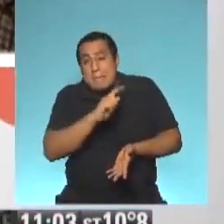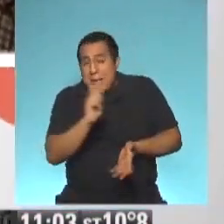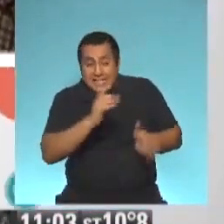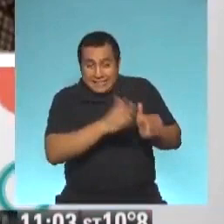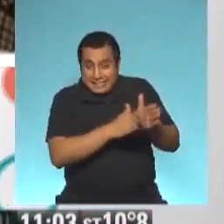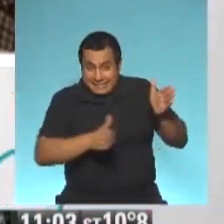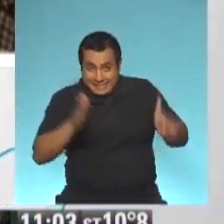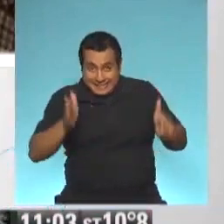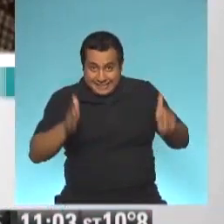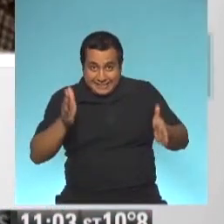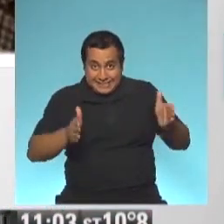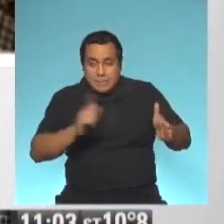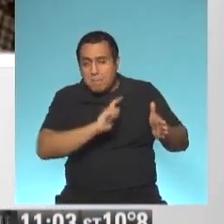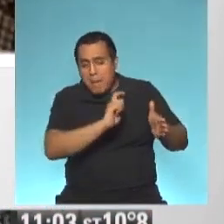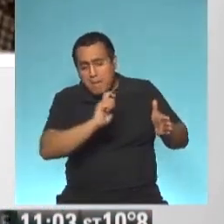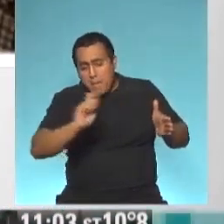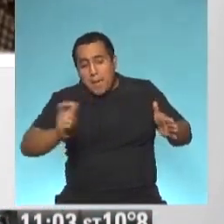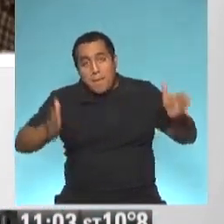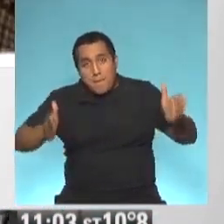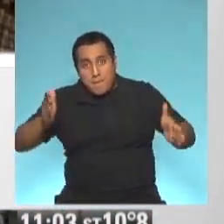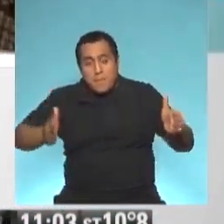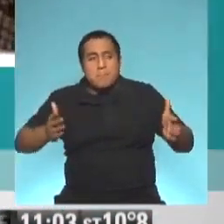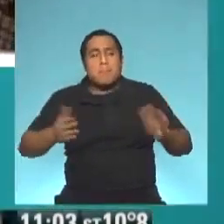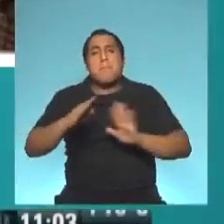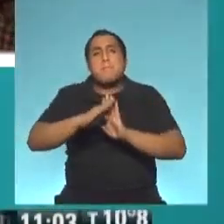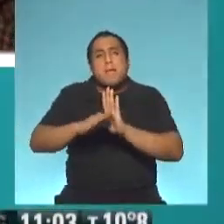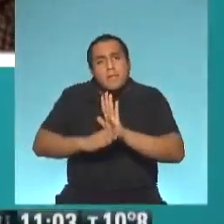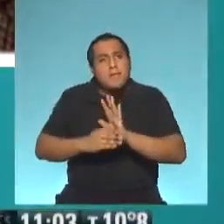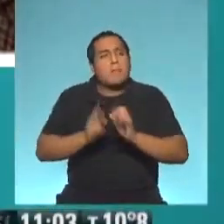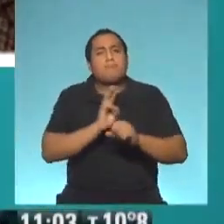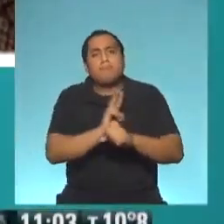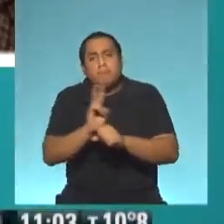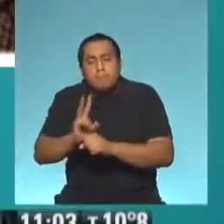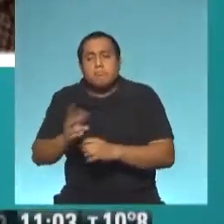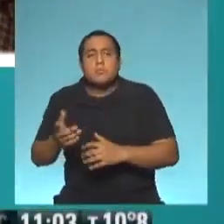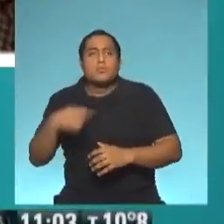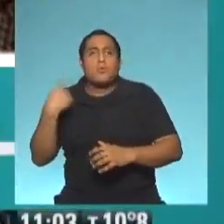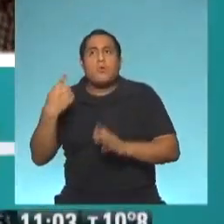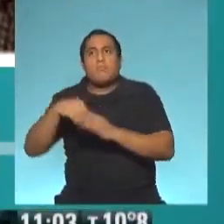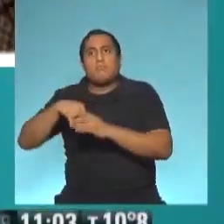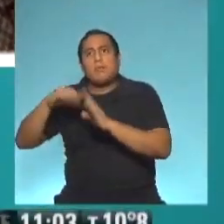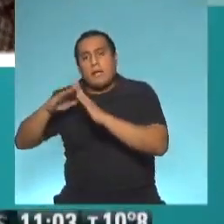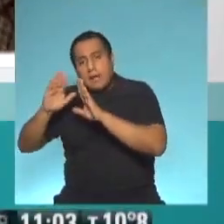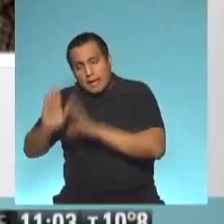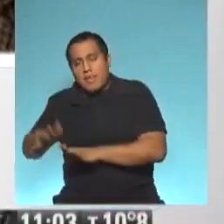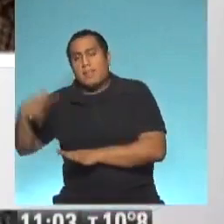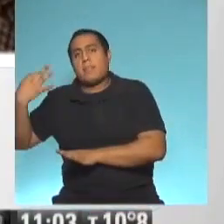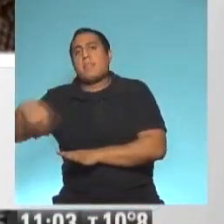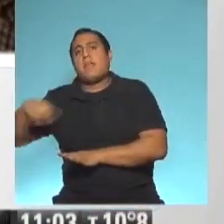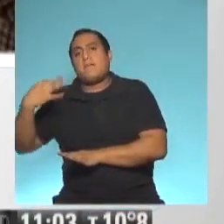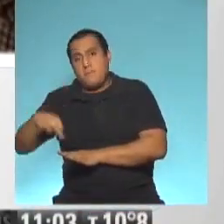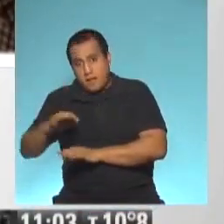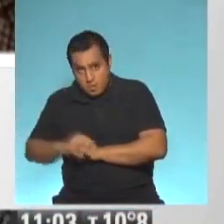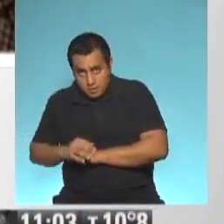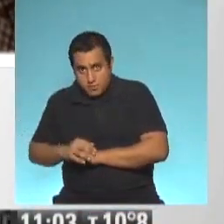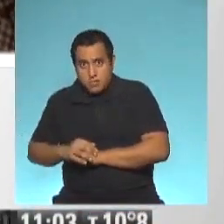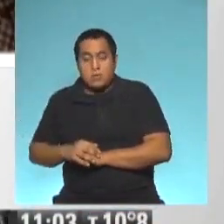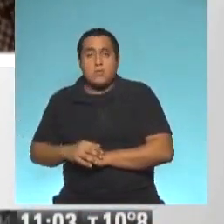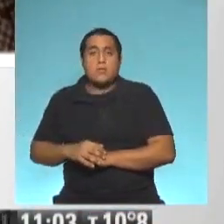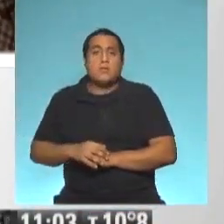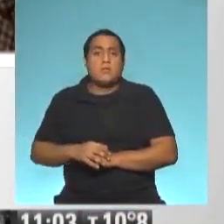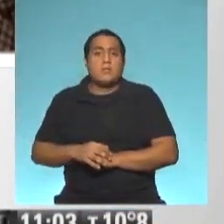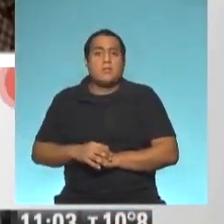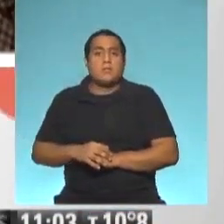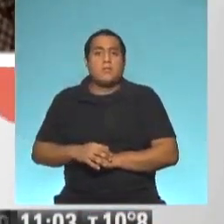meses digamos, donde las medidas de prevención, el distanciamiento social, voluntario